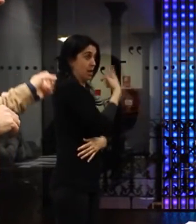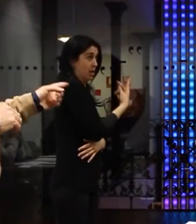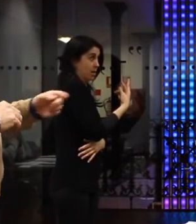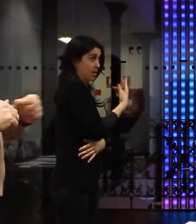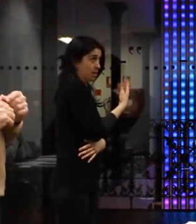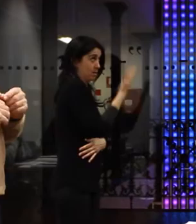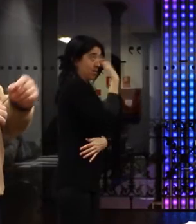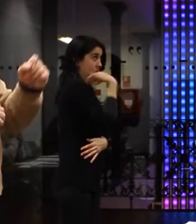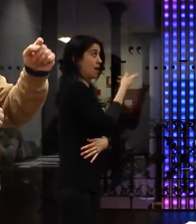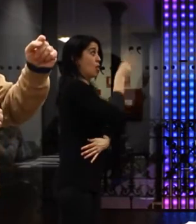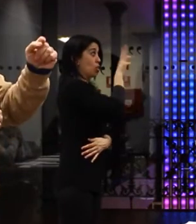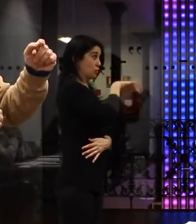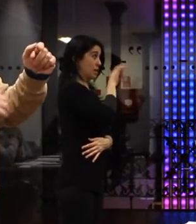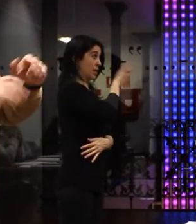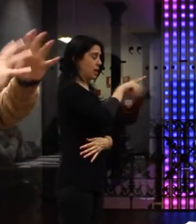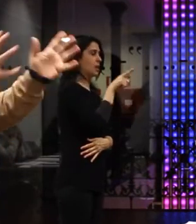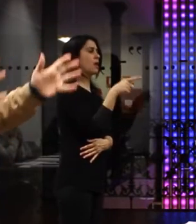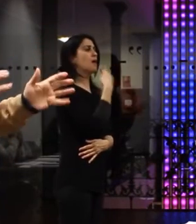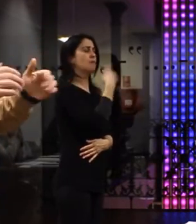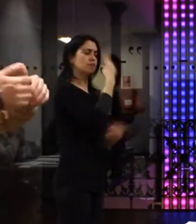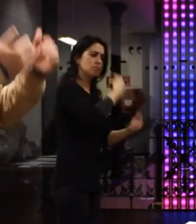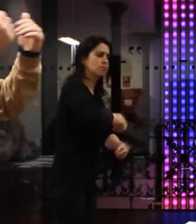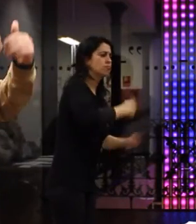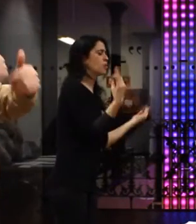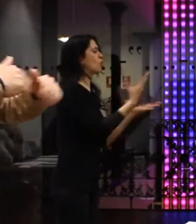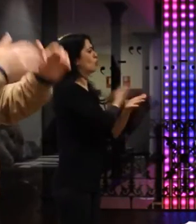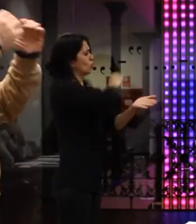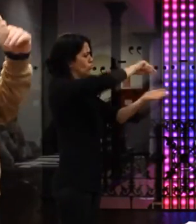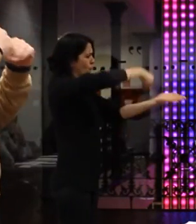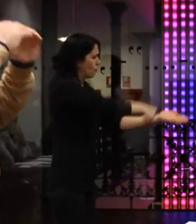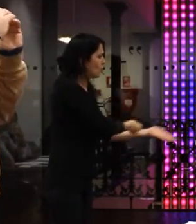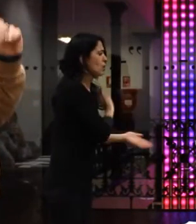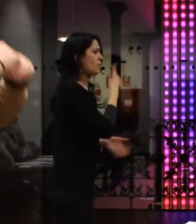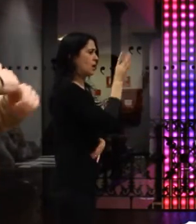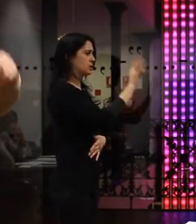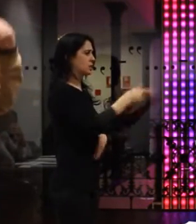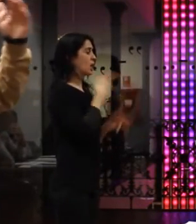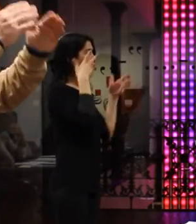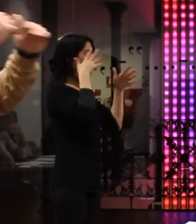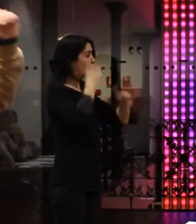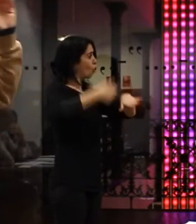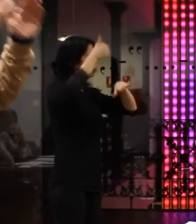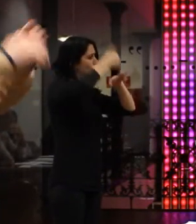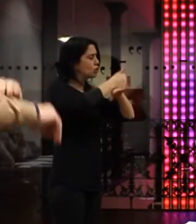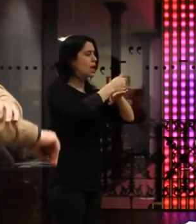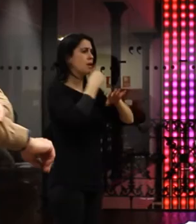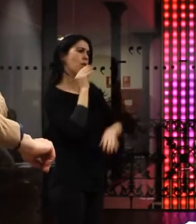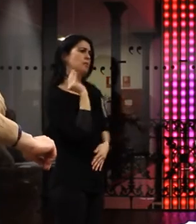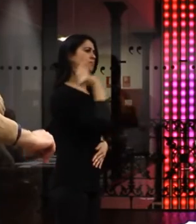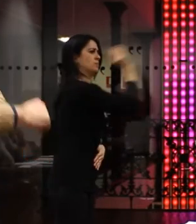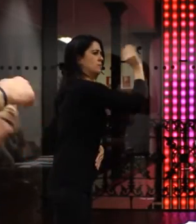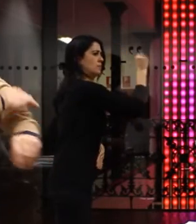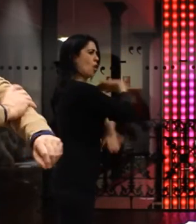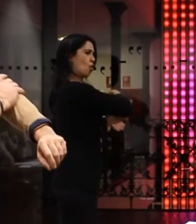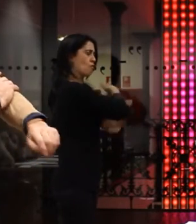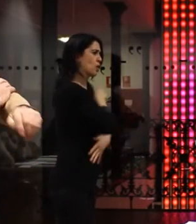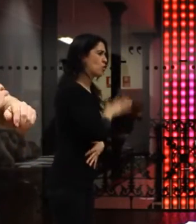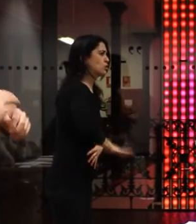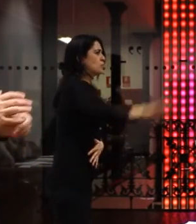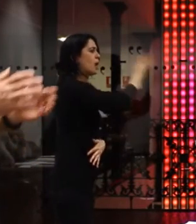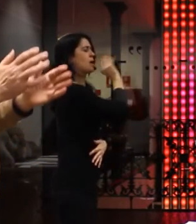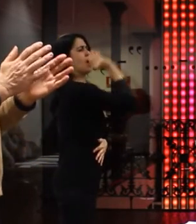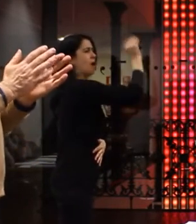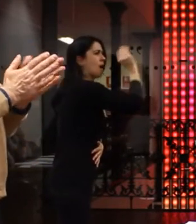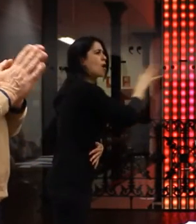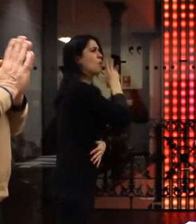del 2015, que todos firmaron y dijeron, el Consejo se dirigirá al Gobierno de la Nación para decirle que pim